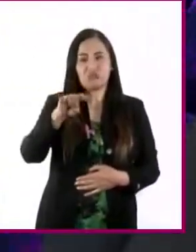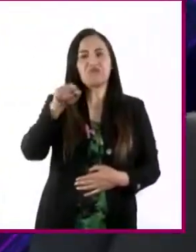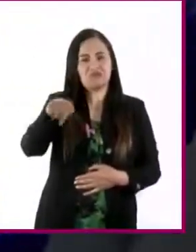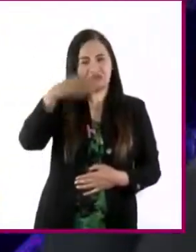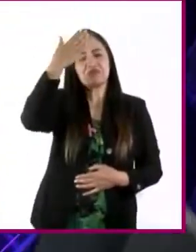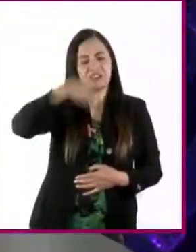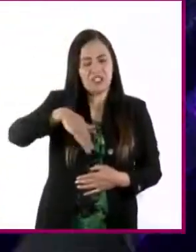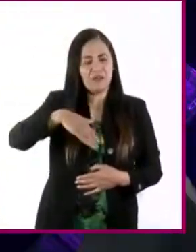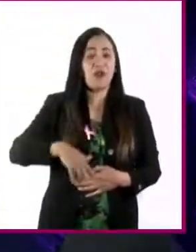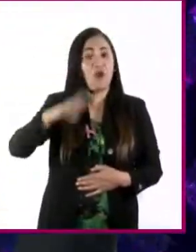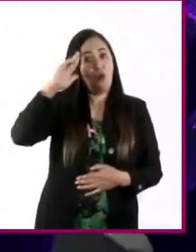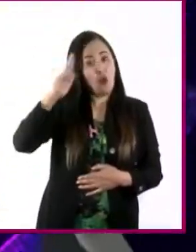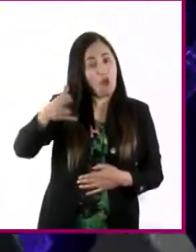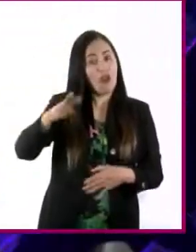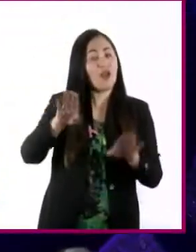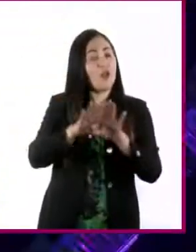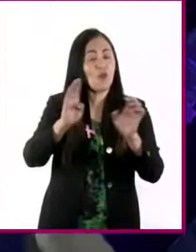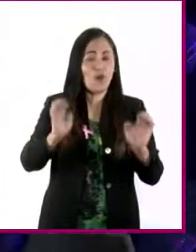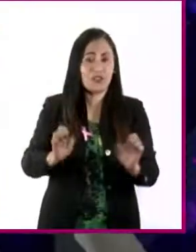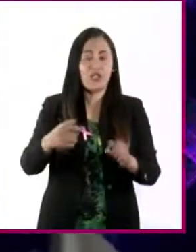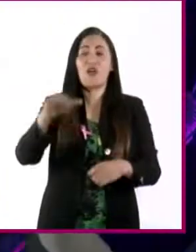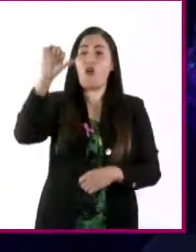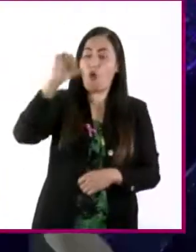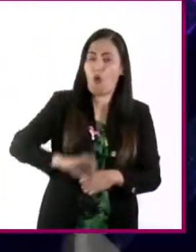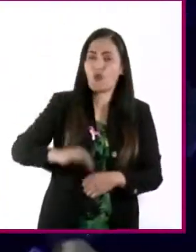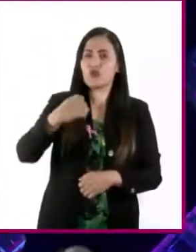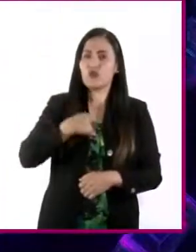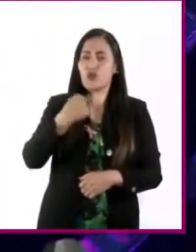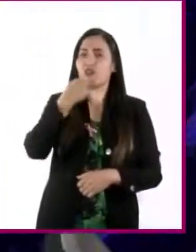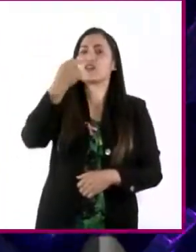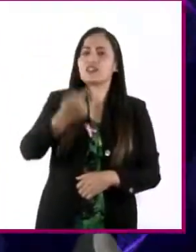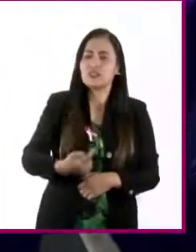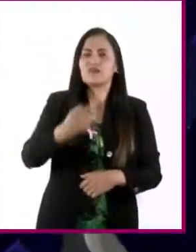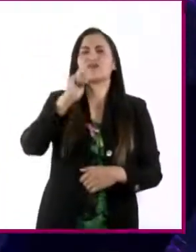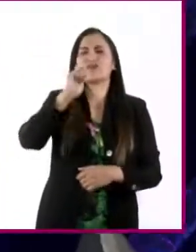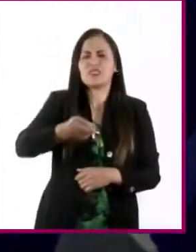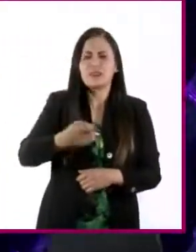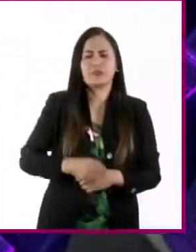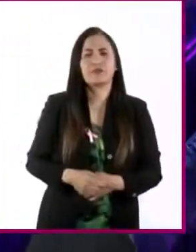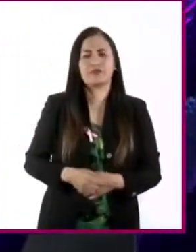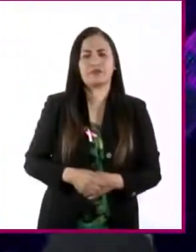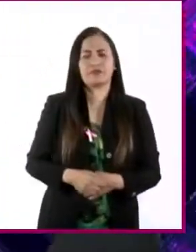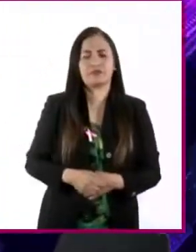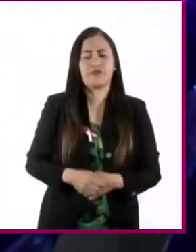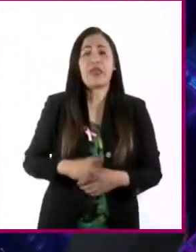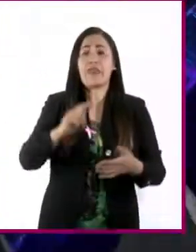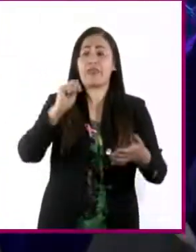y socioeconómicas que se interponen en el acceso a la educación para las personas con discapacidad.